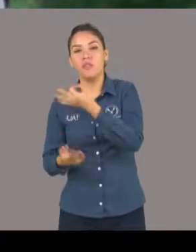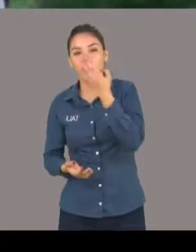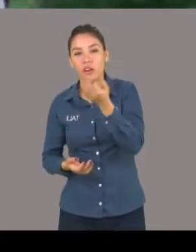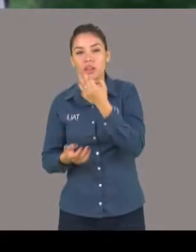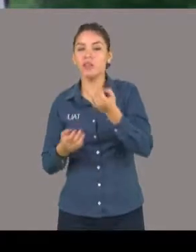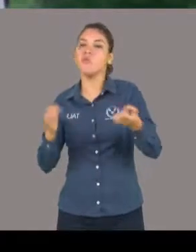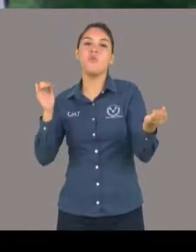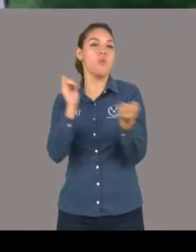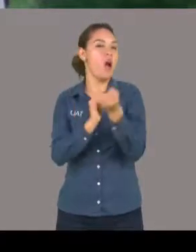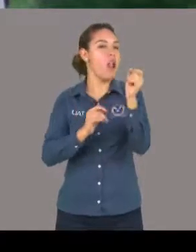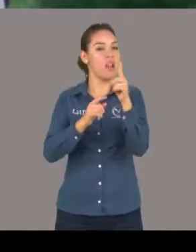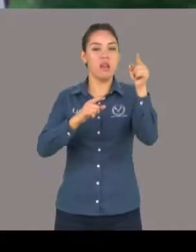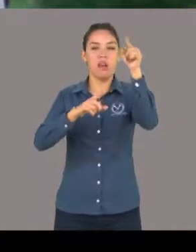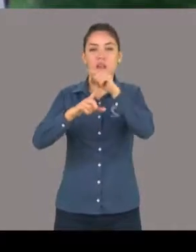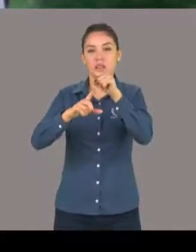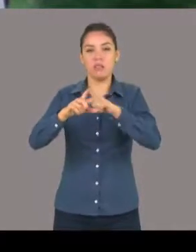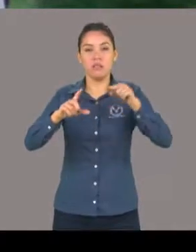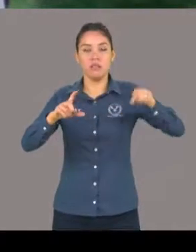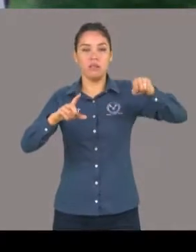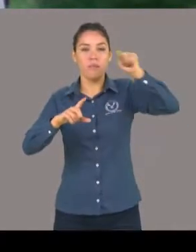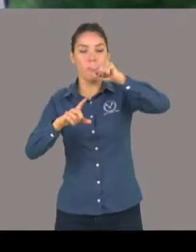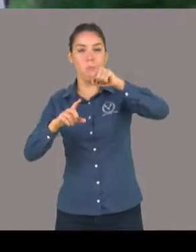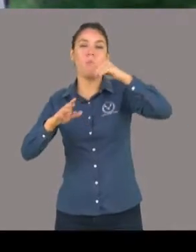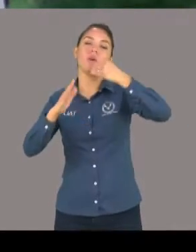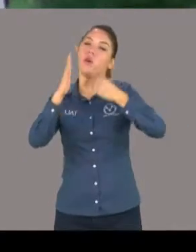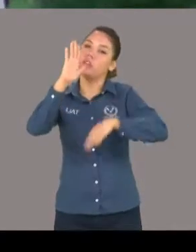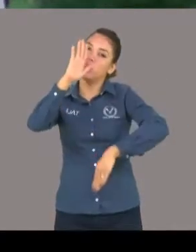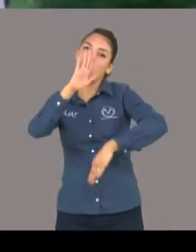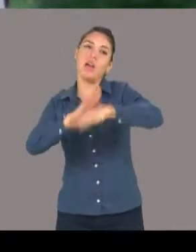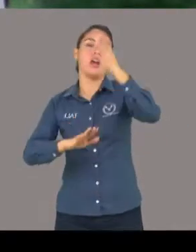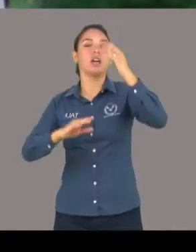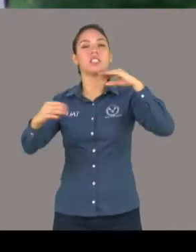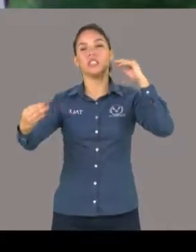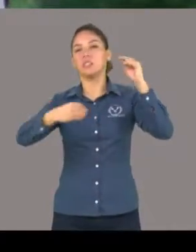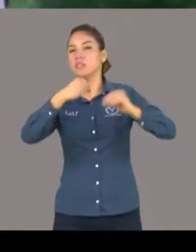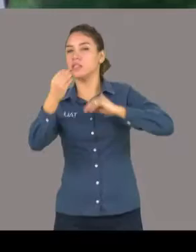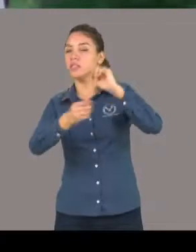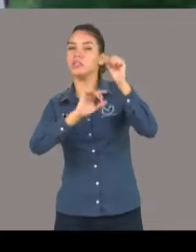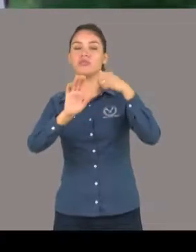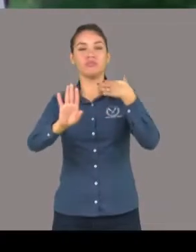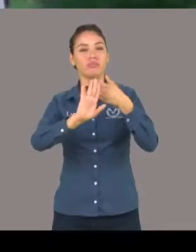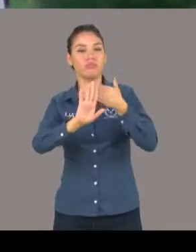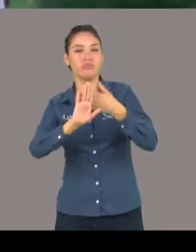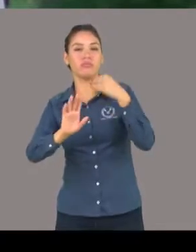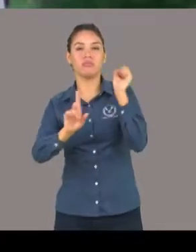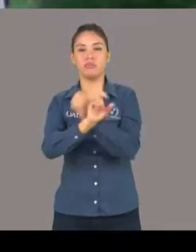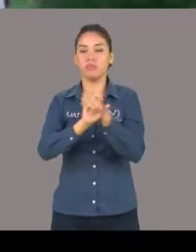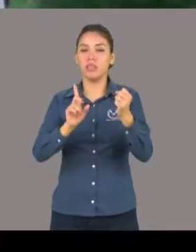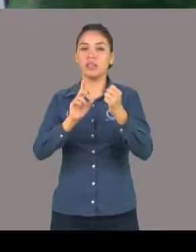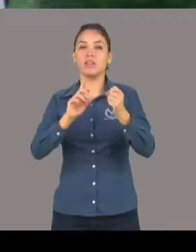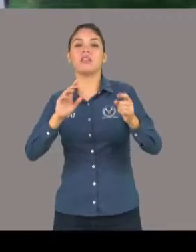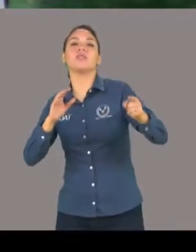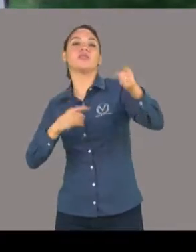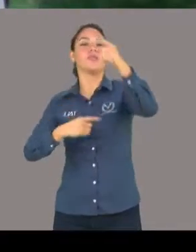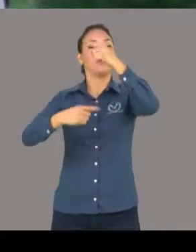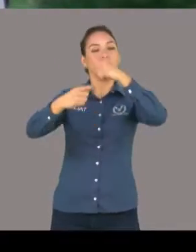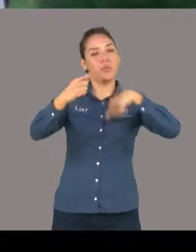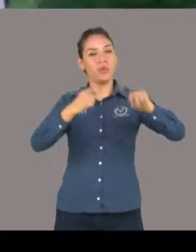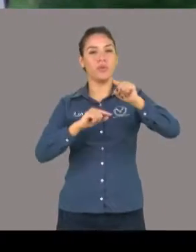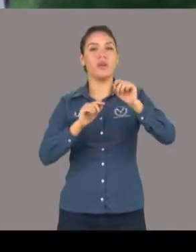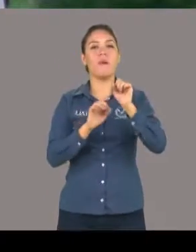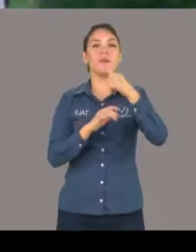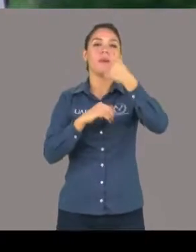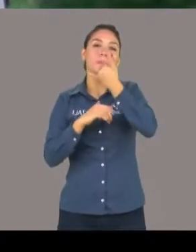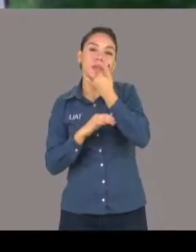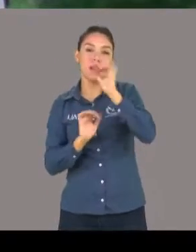y luego el ciclo se vuelve a repetir y vuelve a subir la tensión y vuelve a haber agresión. entonces hay un